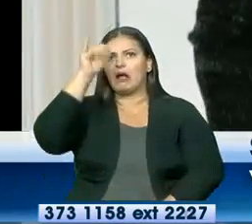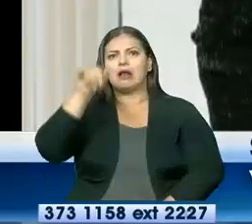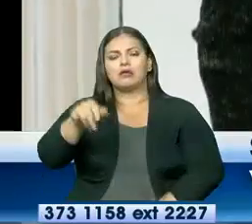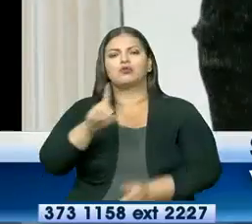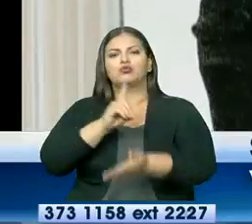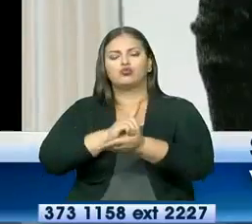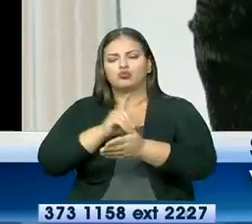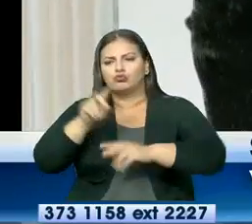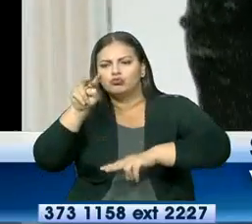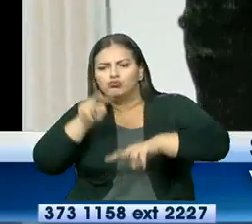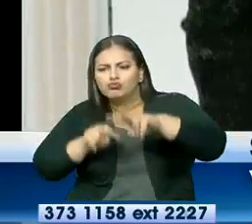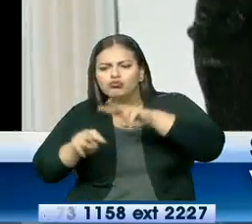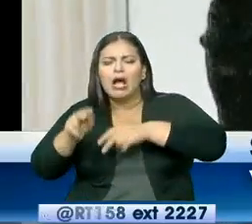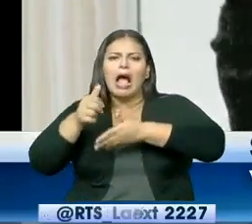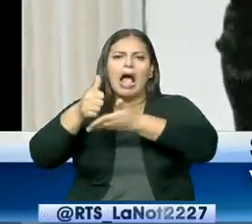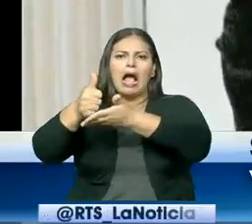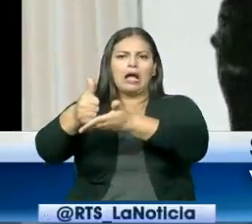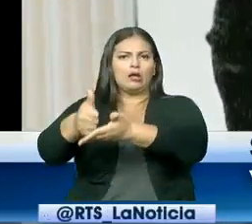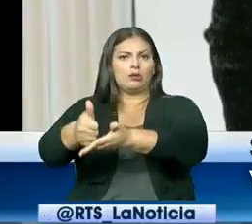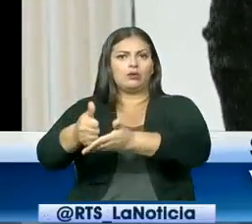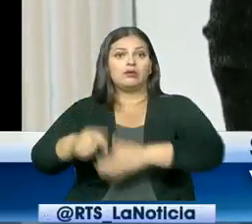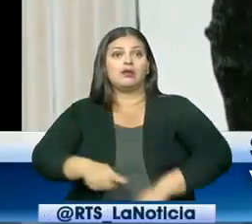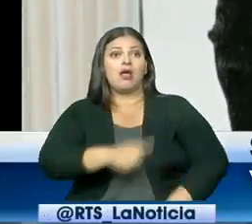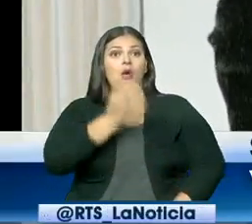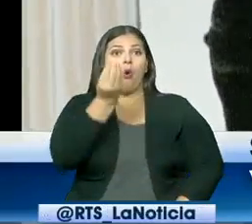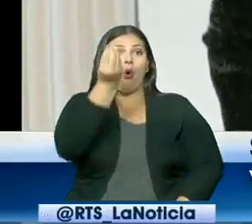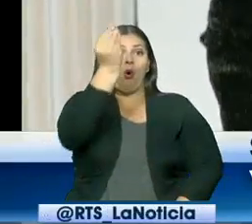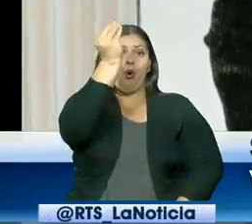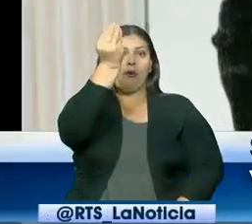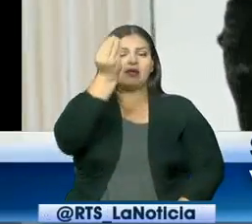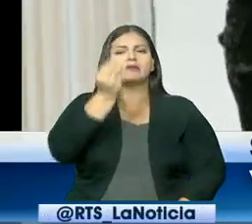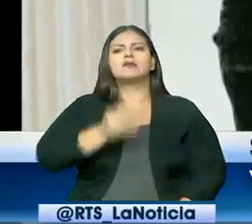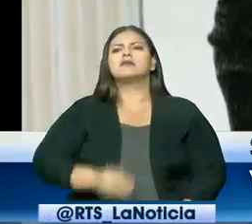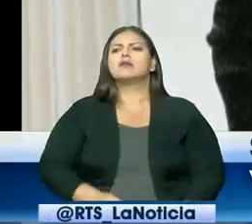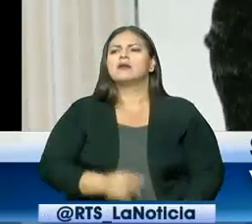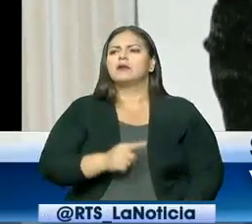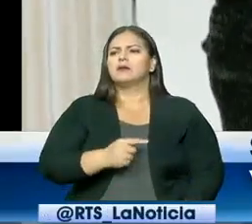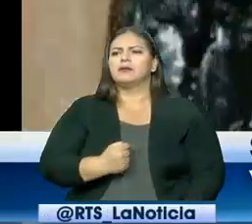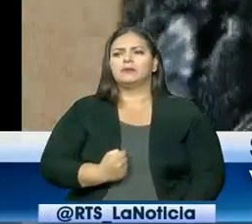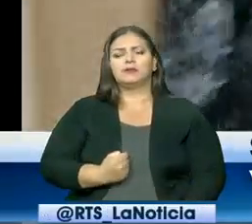es una historia que esta ciudadana no quiere ni recordar, informó Charlie Pisa.